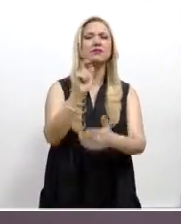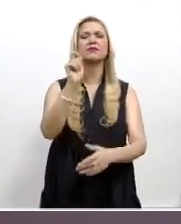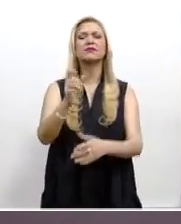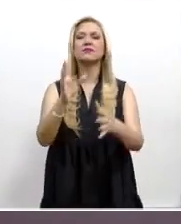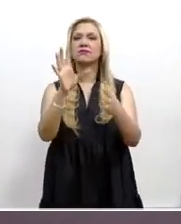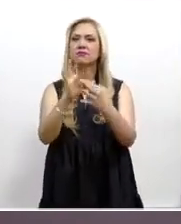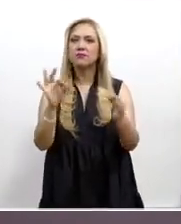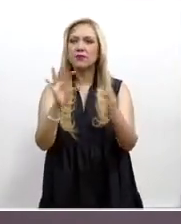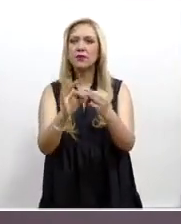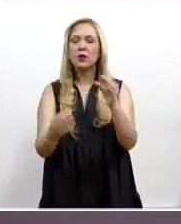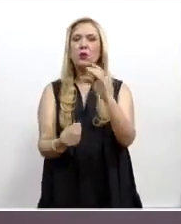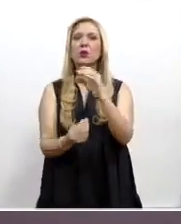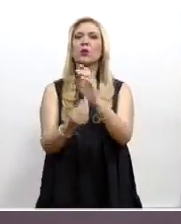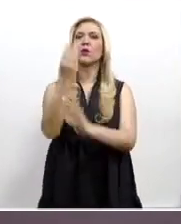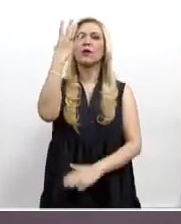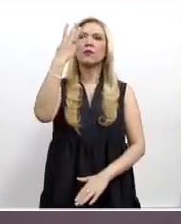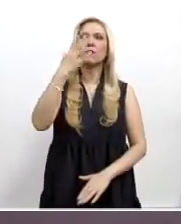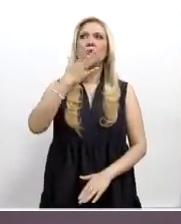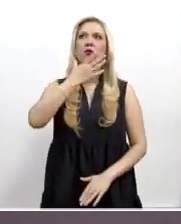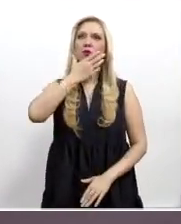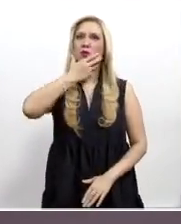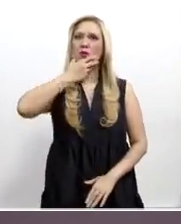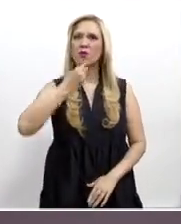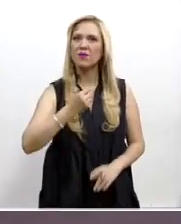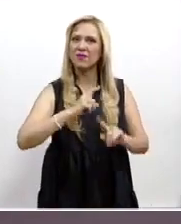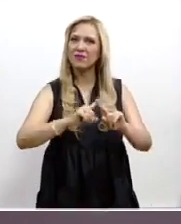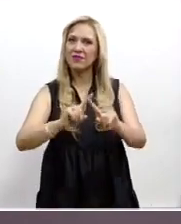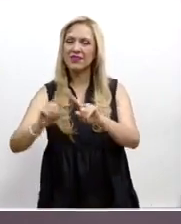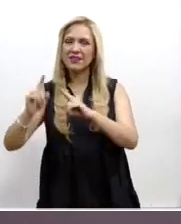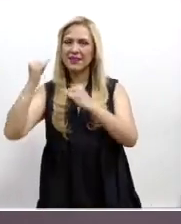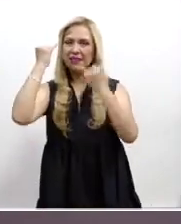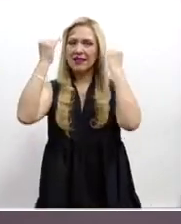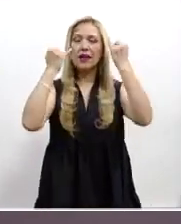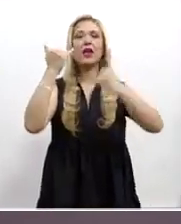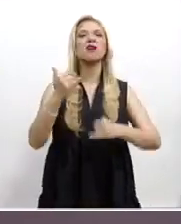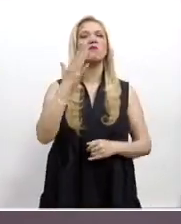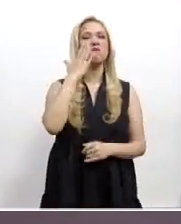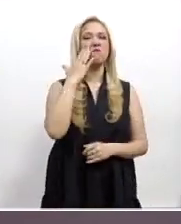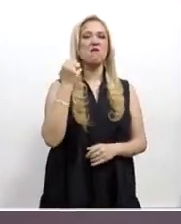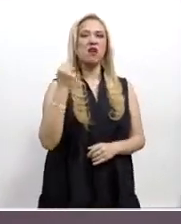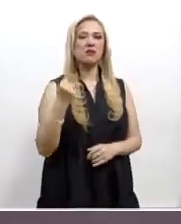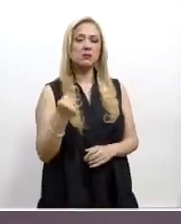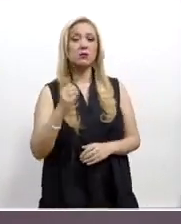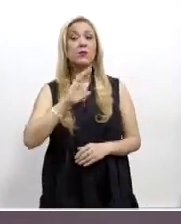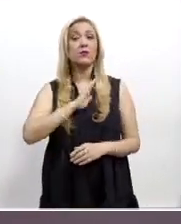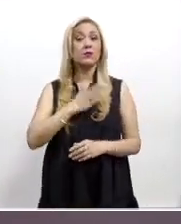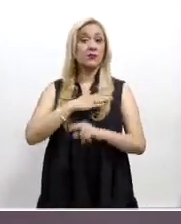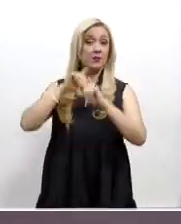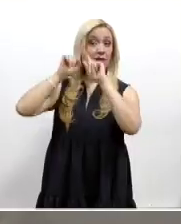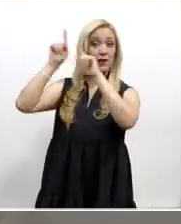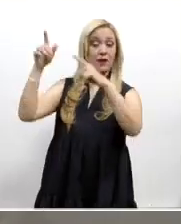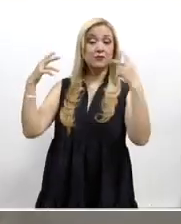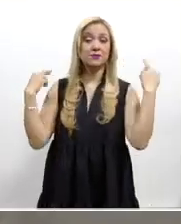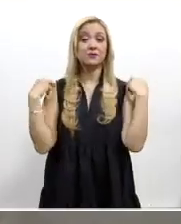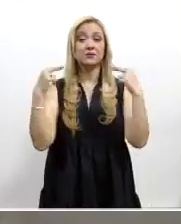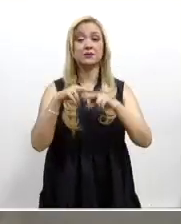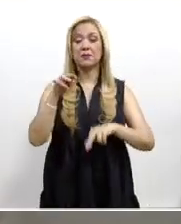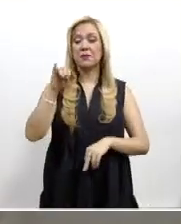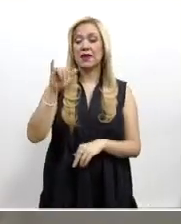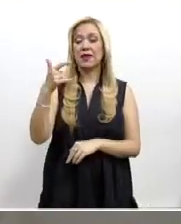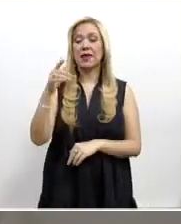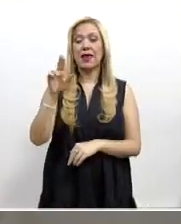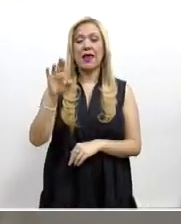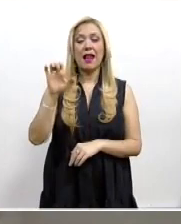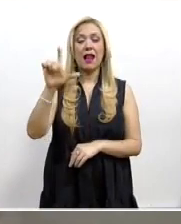nuevas masculinidades. Nos acompañan aquí en el estudio, desde España, Miguel Lorente, profesor de Medicina Legal en